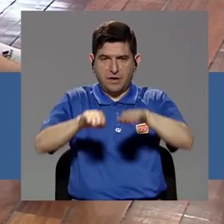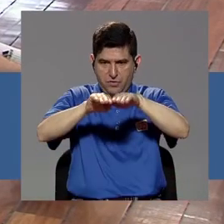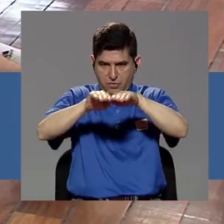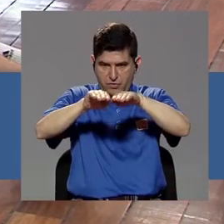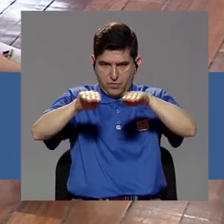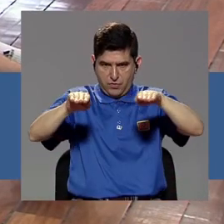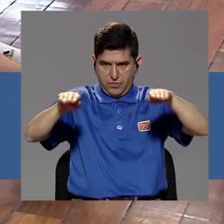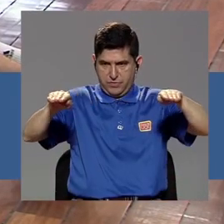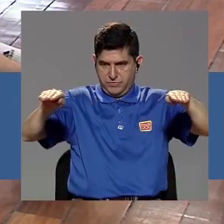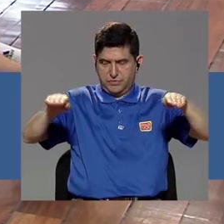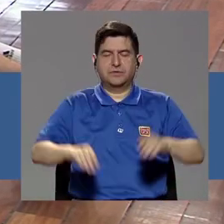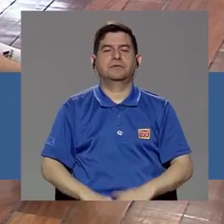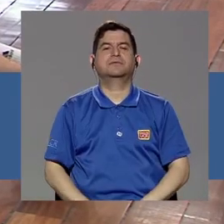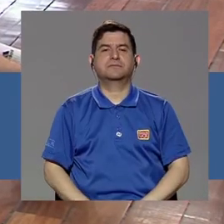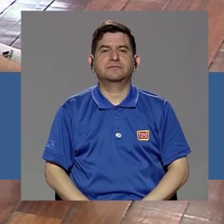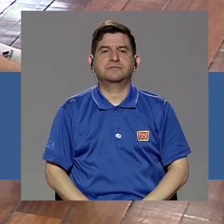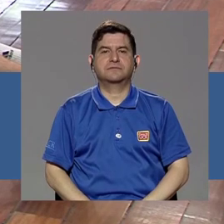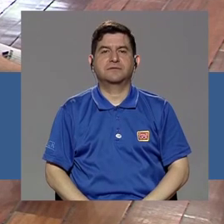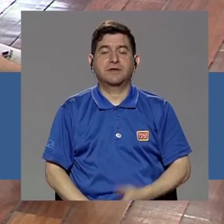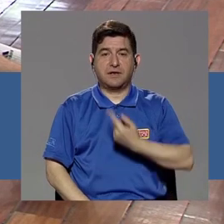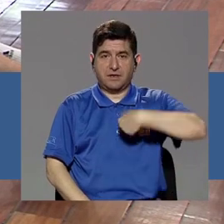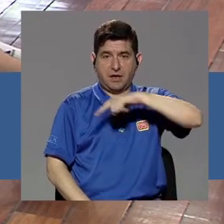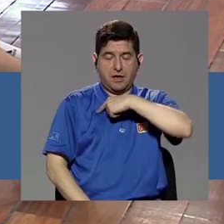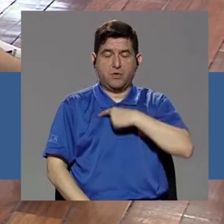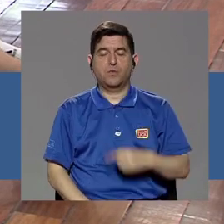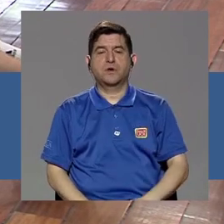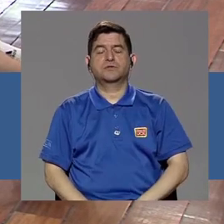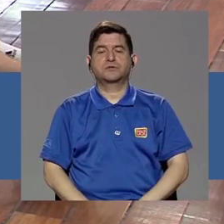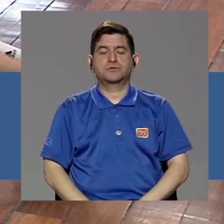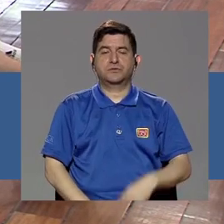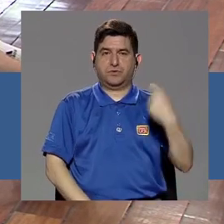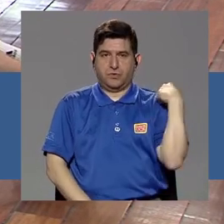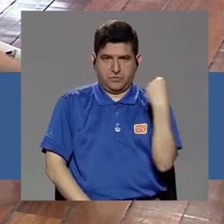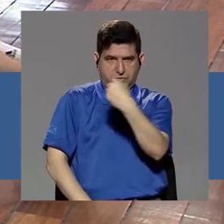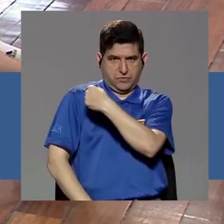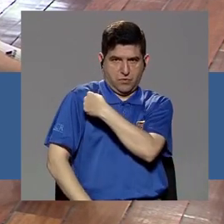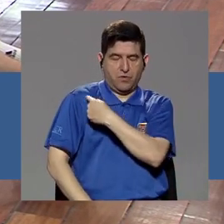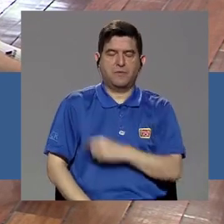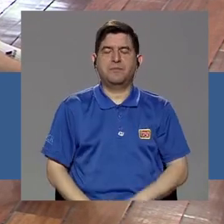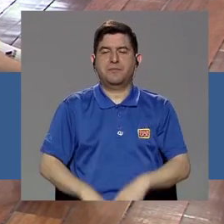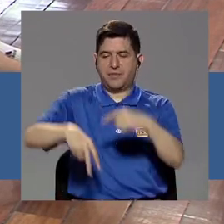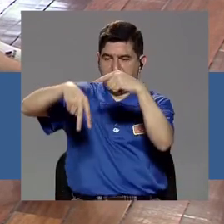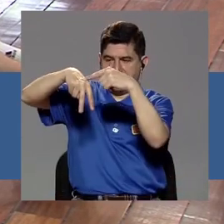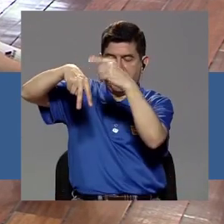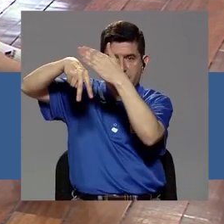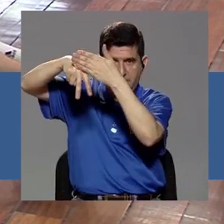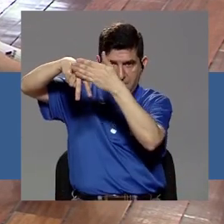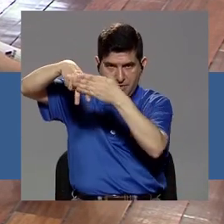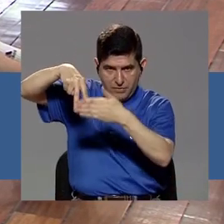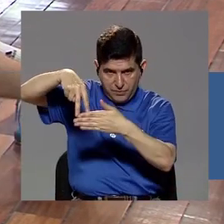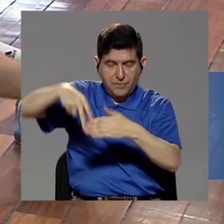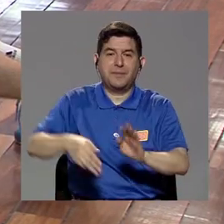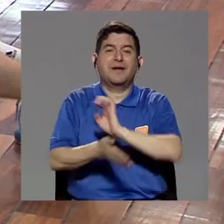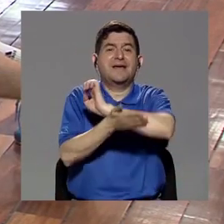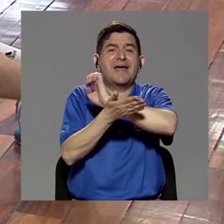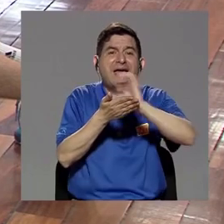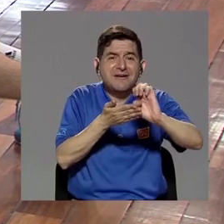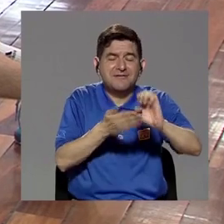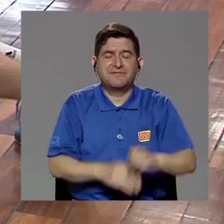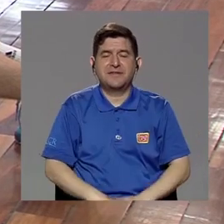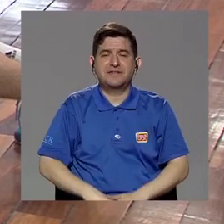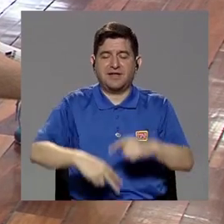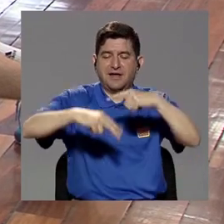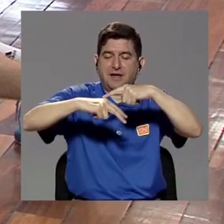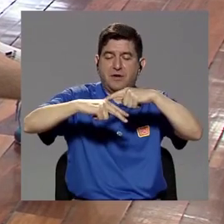línea horizontal recta de nuestros hombros, la cadera, las rodillas, los tobillos,